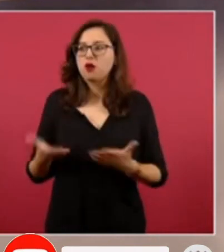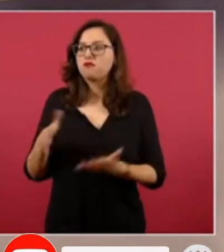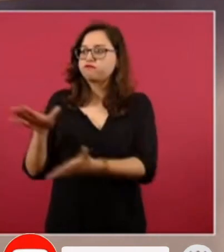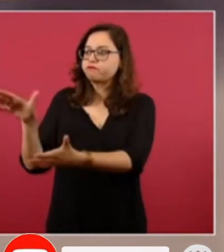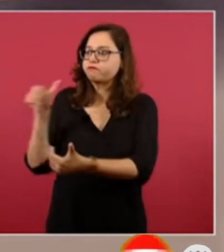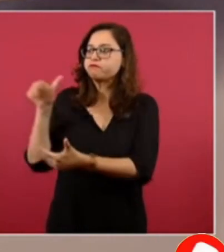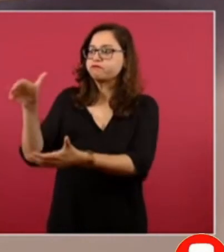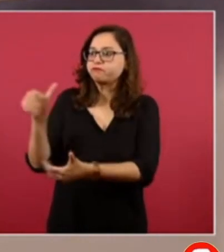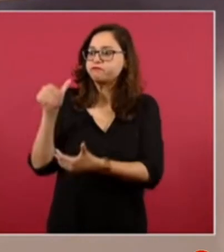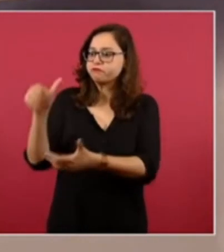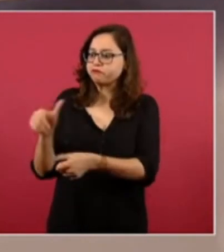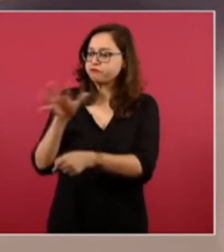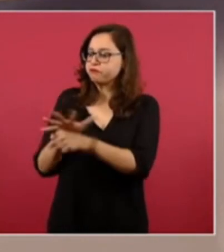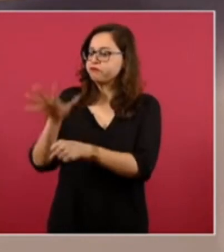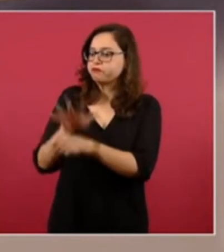suficiente,